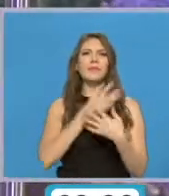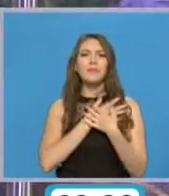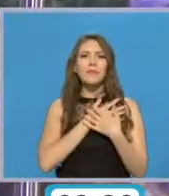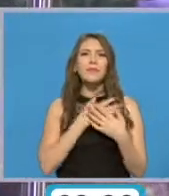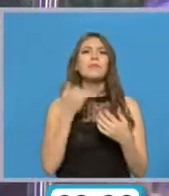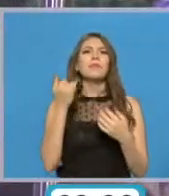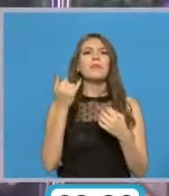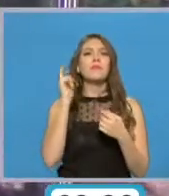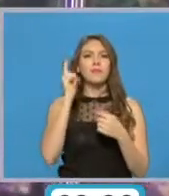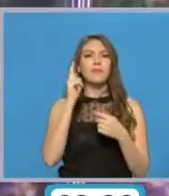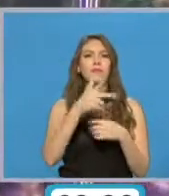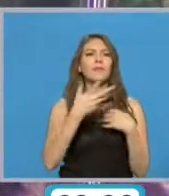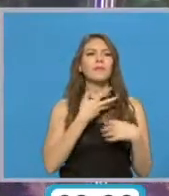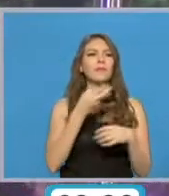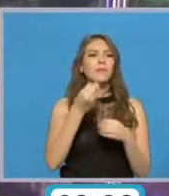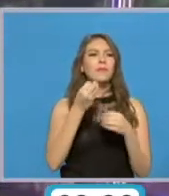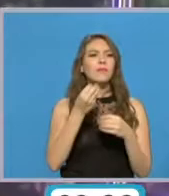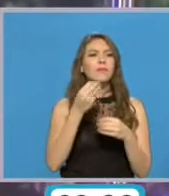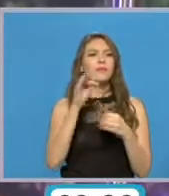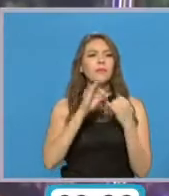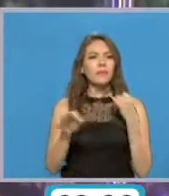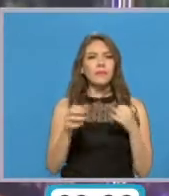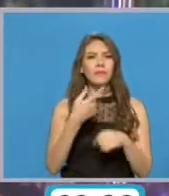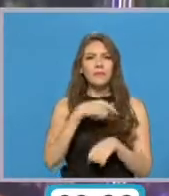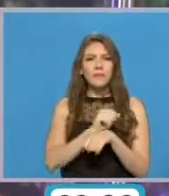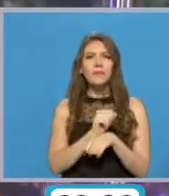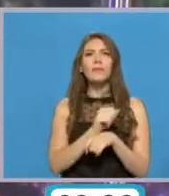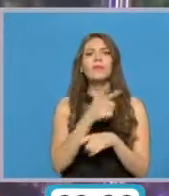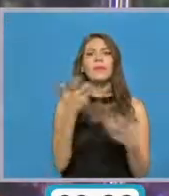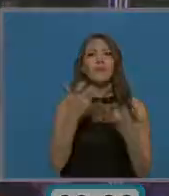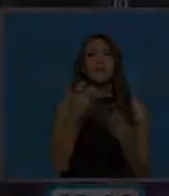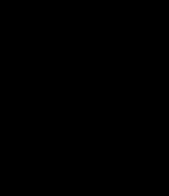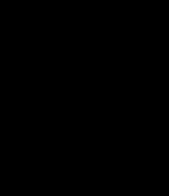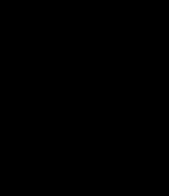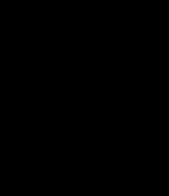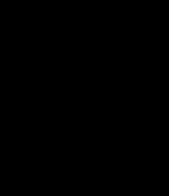fin de semana. Hagan el amor y no la guerra, por favor. Ahí está. Eso. El problema luego es con quién. Digo,